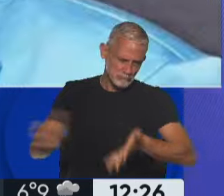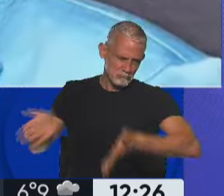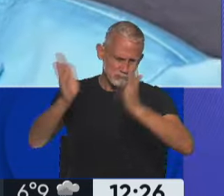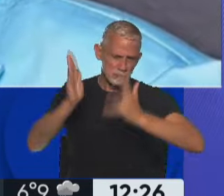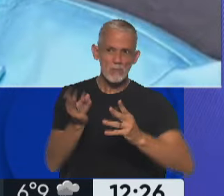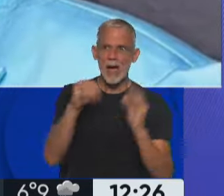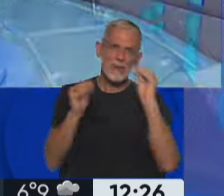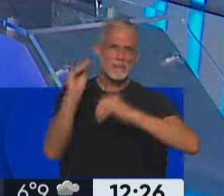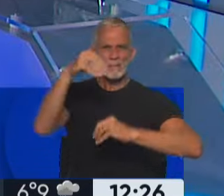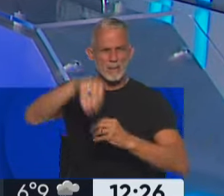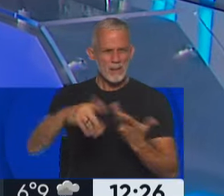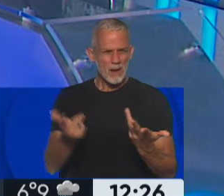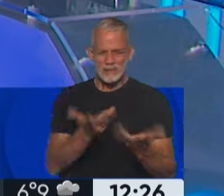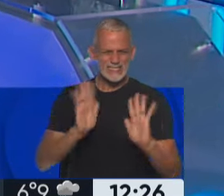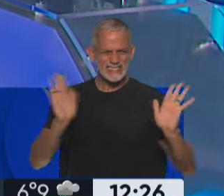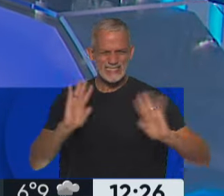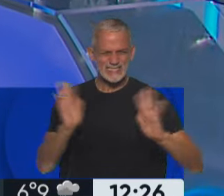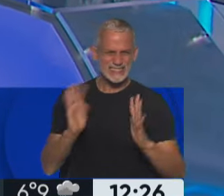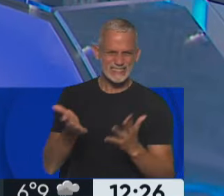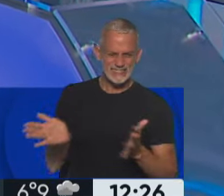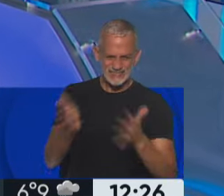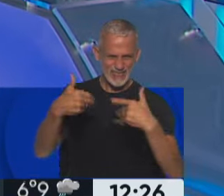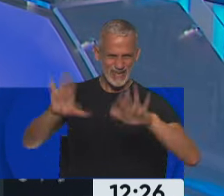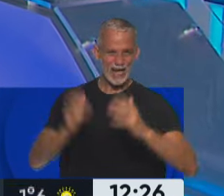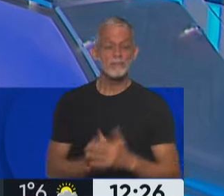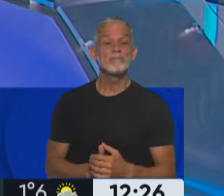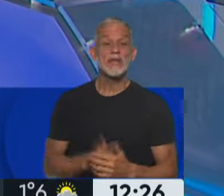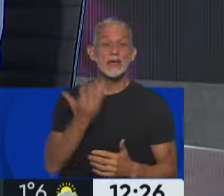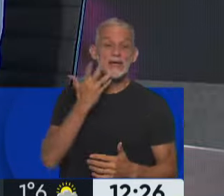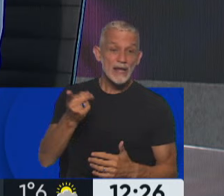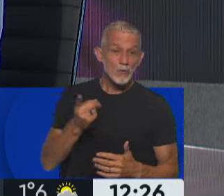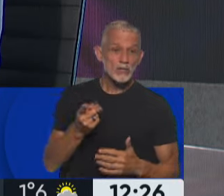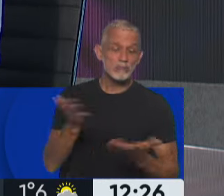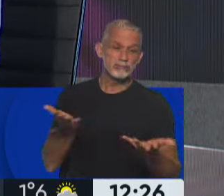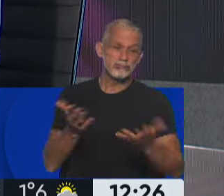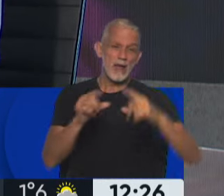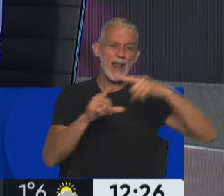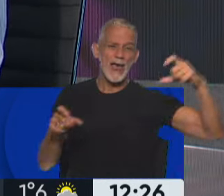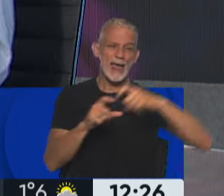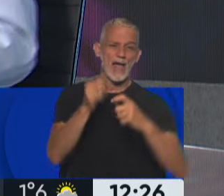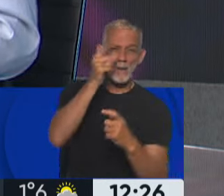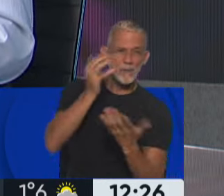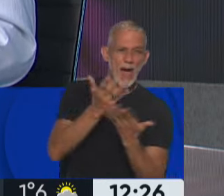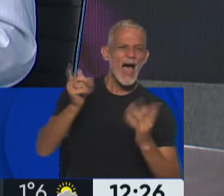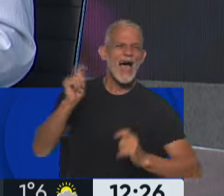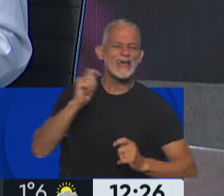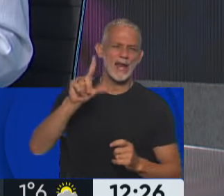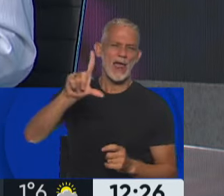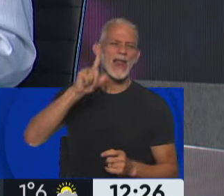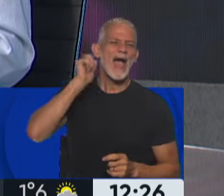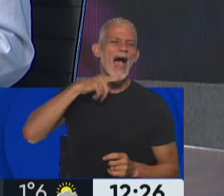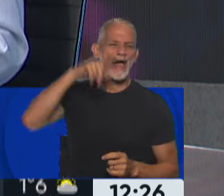sigan sumándole más fuego o más leña a este fuego Ah que le encanta llevar leña y tirarla donde encuentra una mechita es elegante